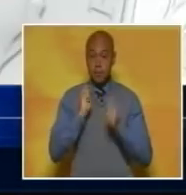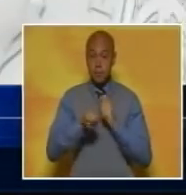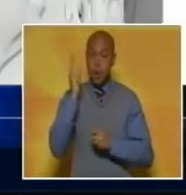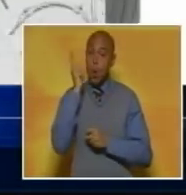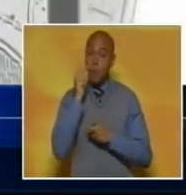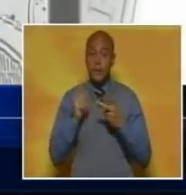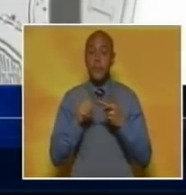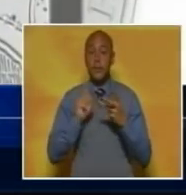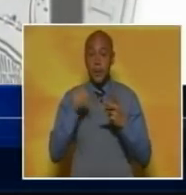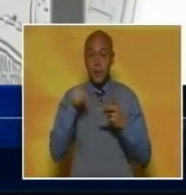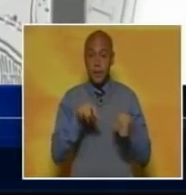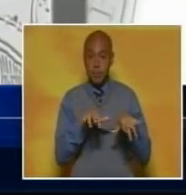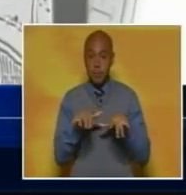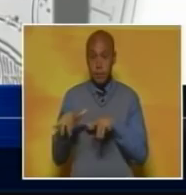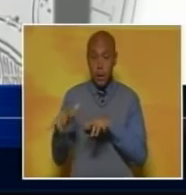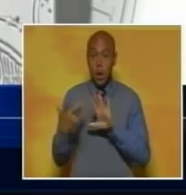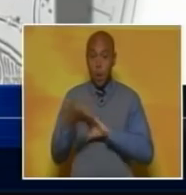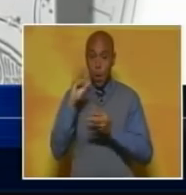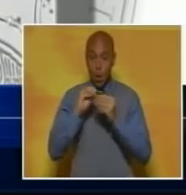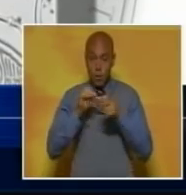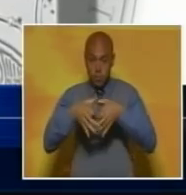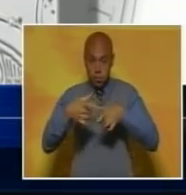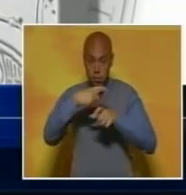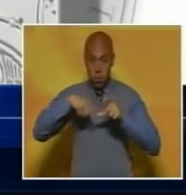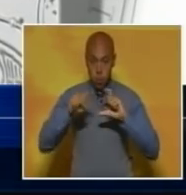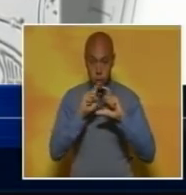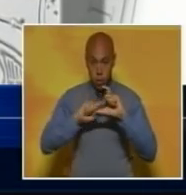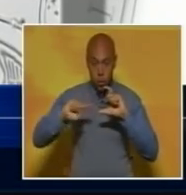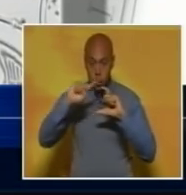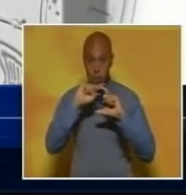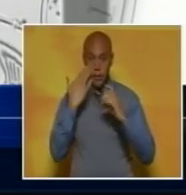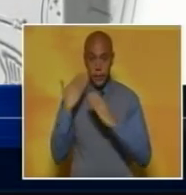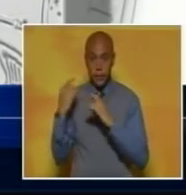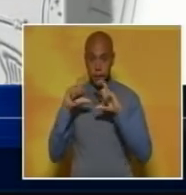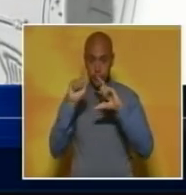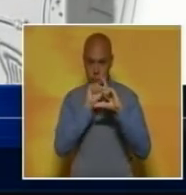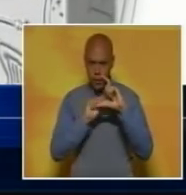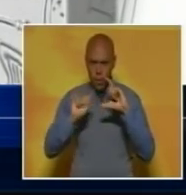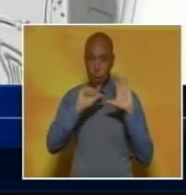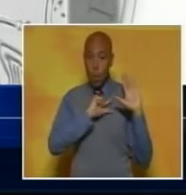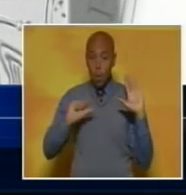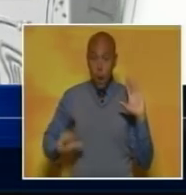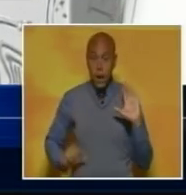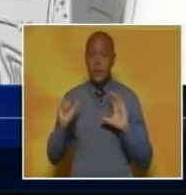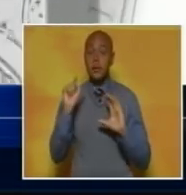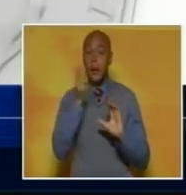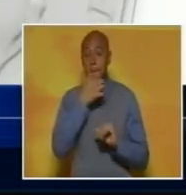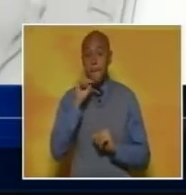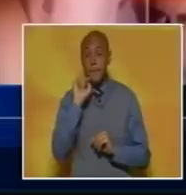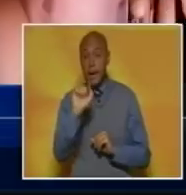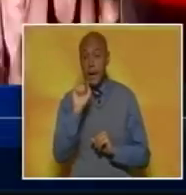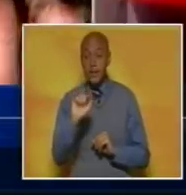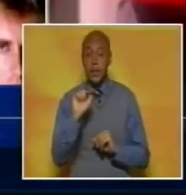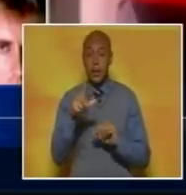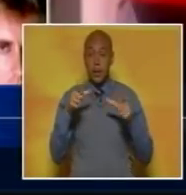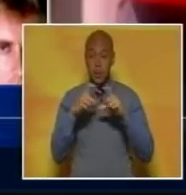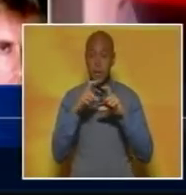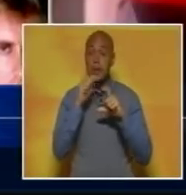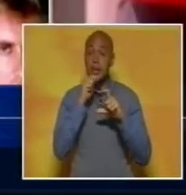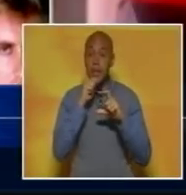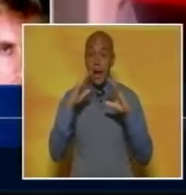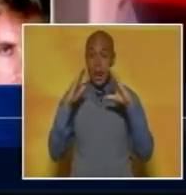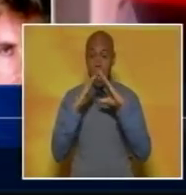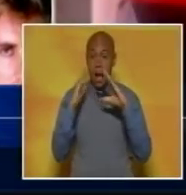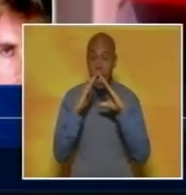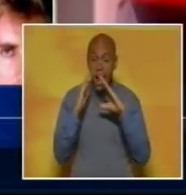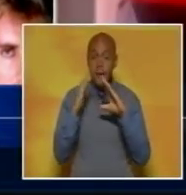Roger Taylor y el piano de Freddie Mercury. Estos precios de las monedas conmemorativas de la colección, fabricadas en la edición limitada por la Casa Real de